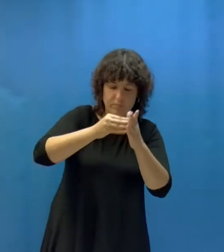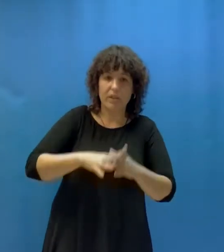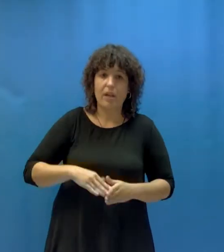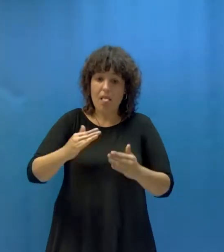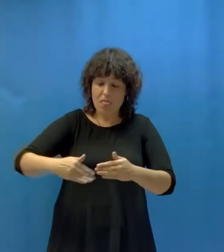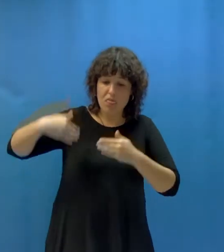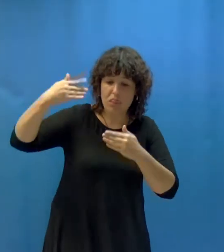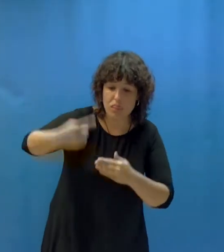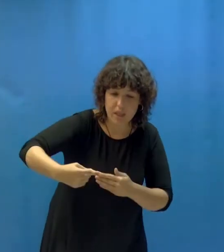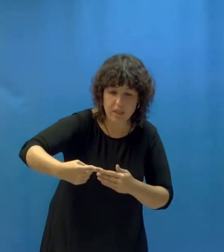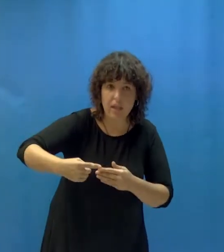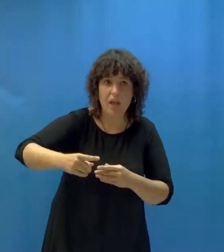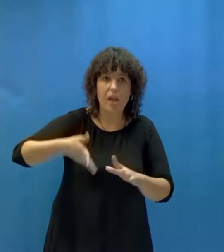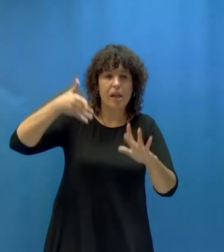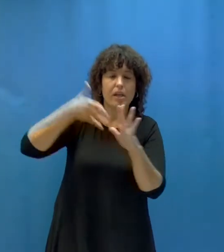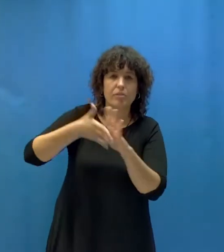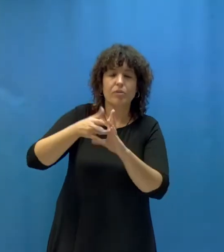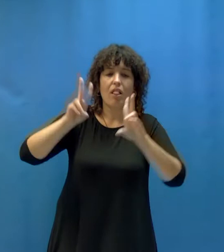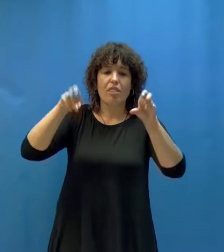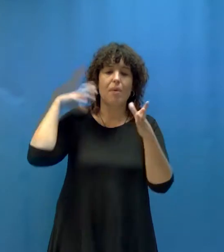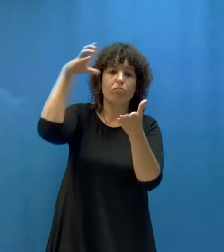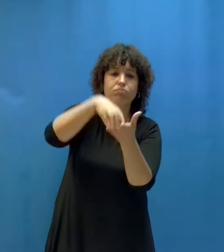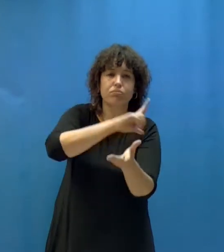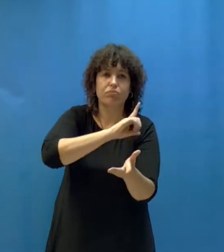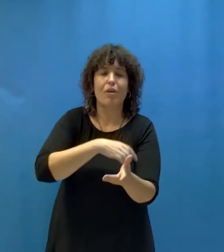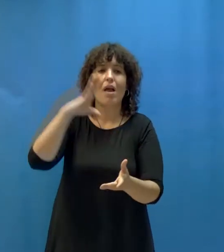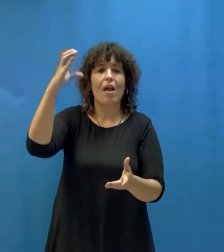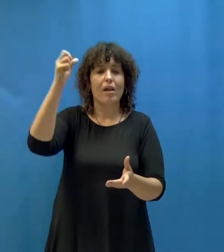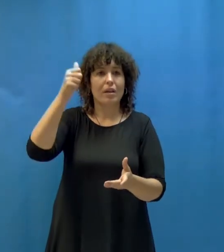vos explicaré com tenim el tema del pavelló de Castalia.